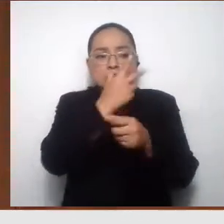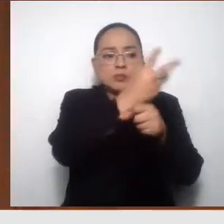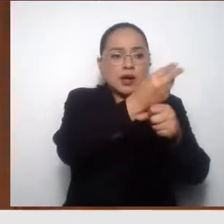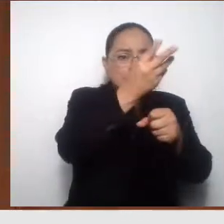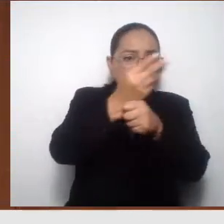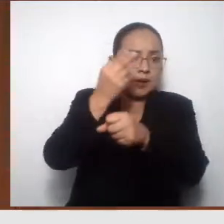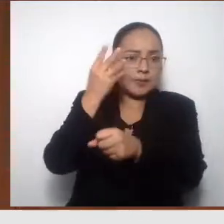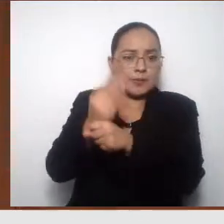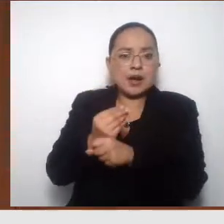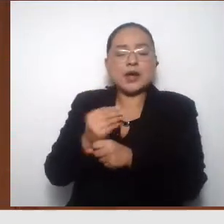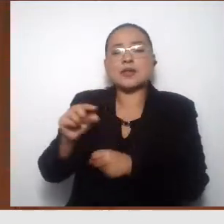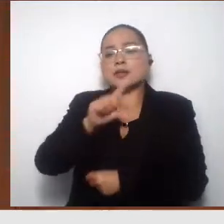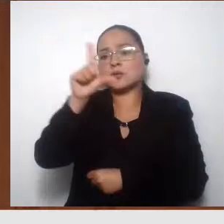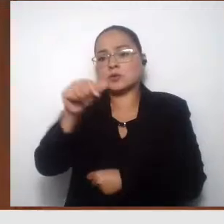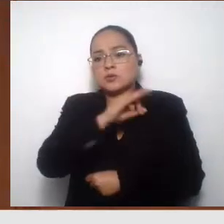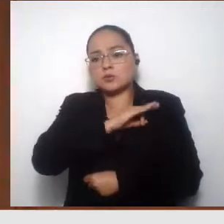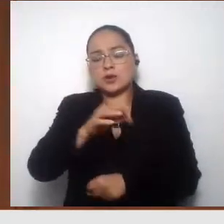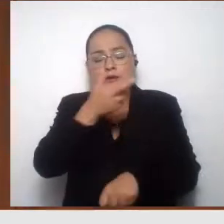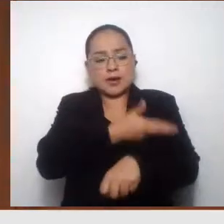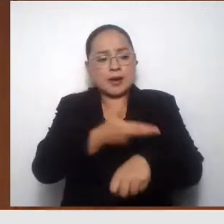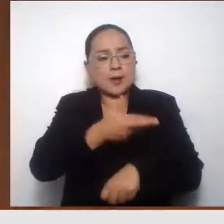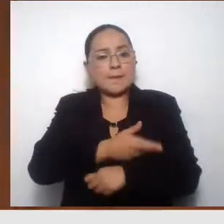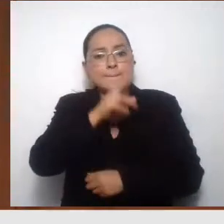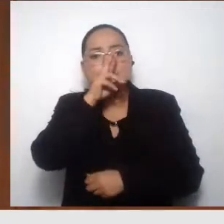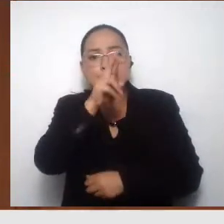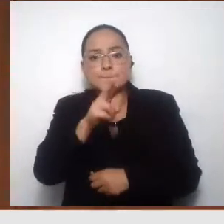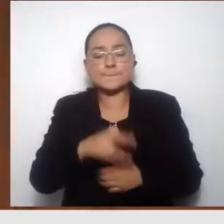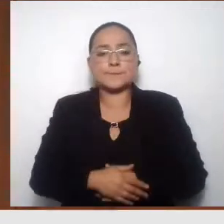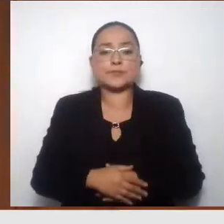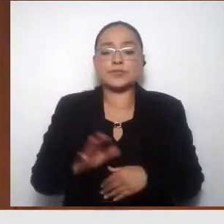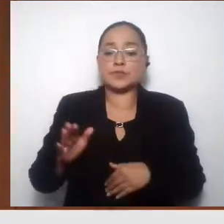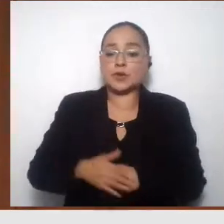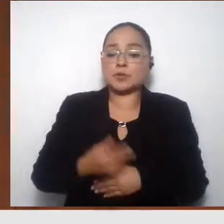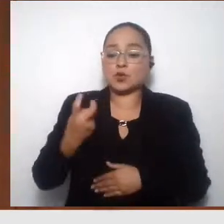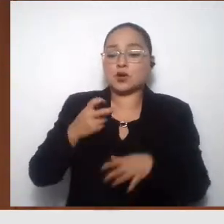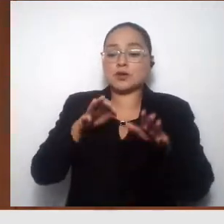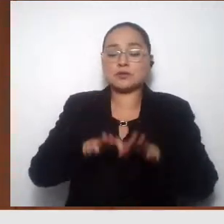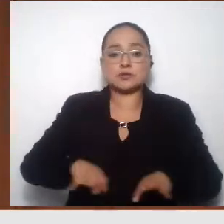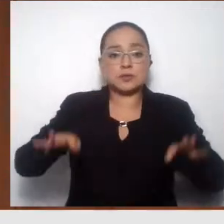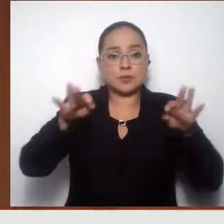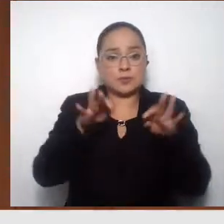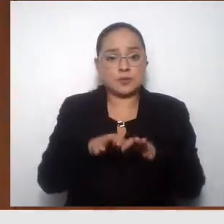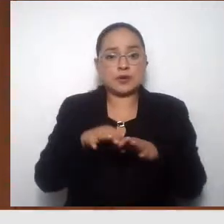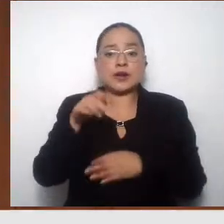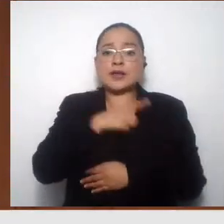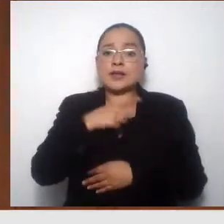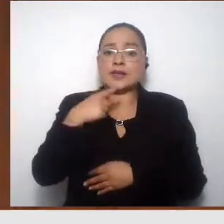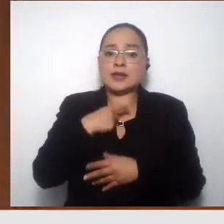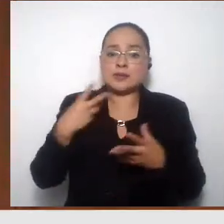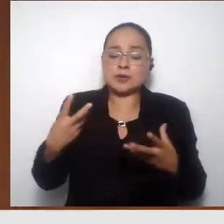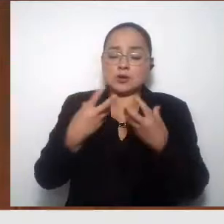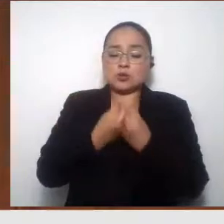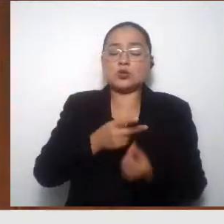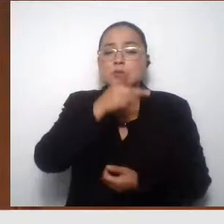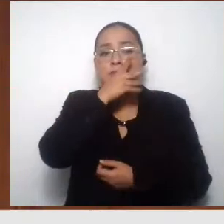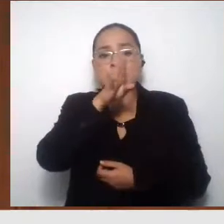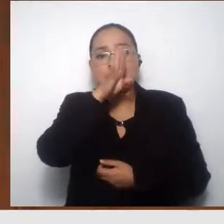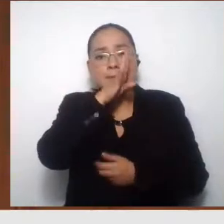los resuelva. Por lo anterior, es de gran importancia la participación de los padres de familia